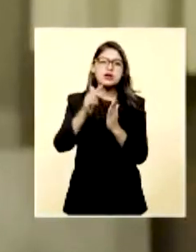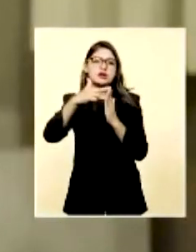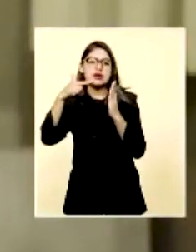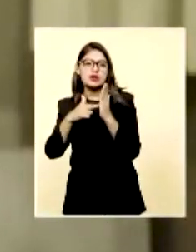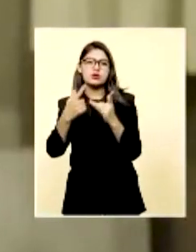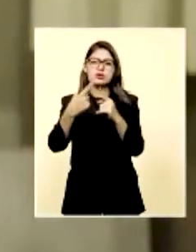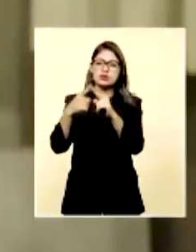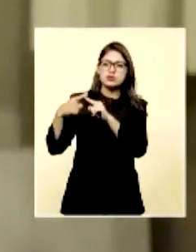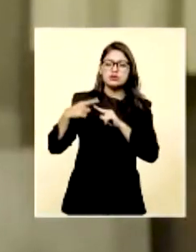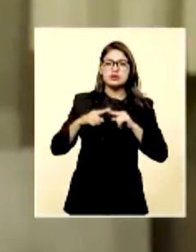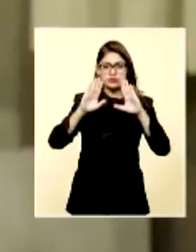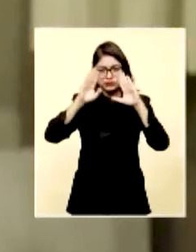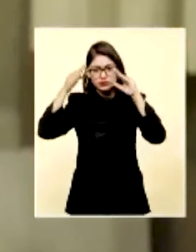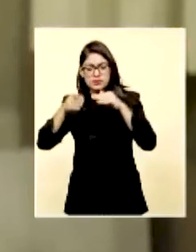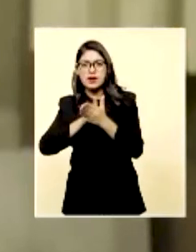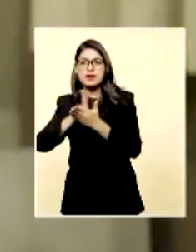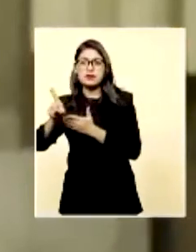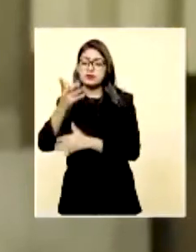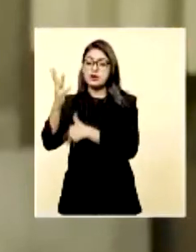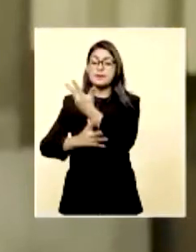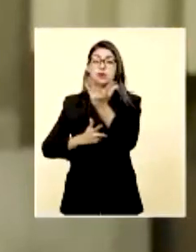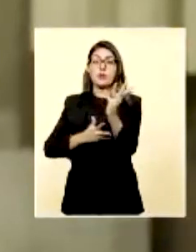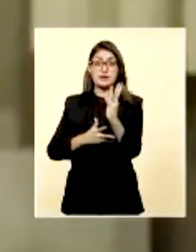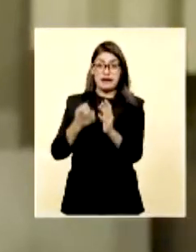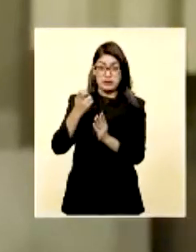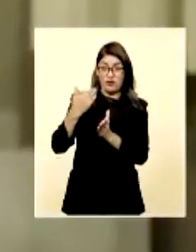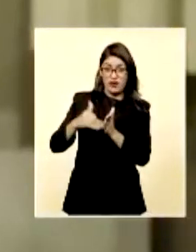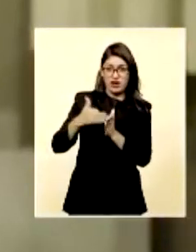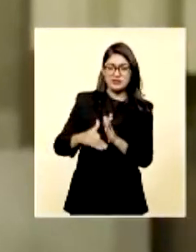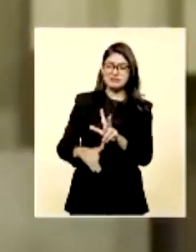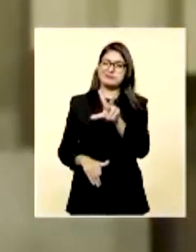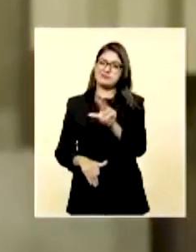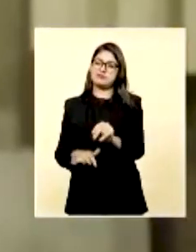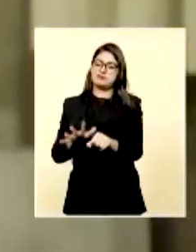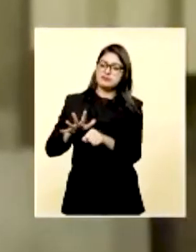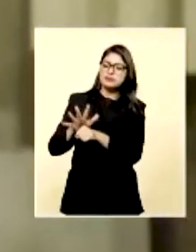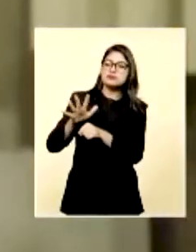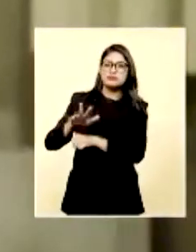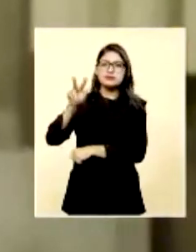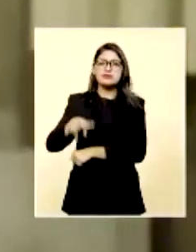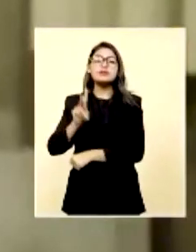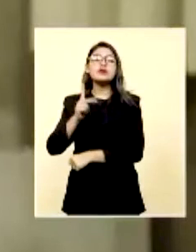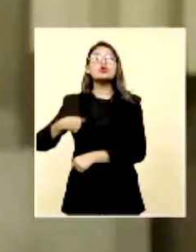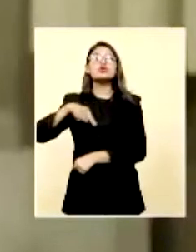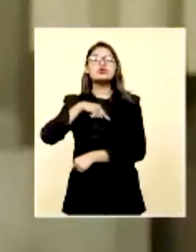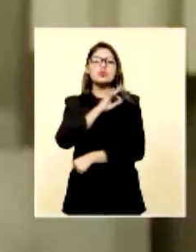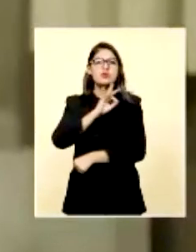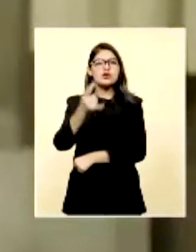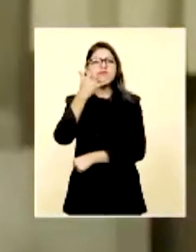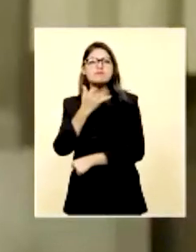en el campo del derecho del medio ambiente no nos faltan. Claramente podemos siempre esforzarnos para